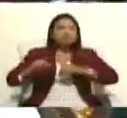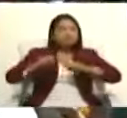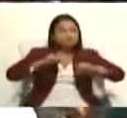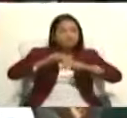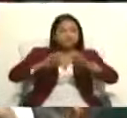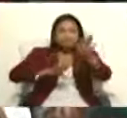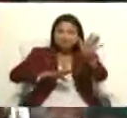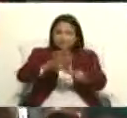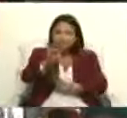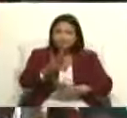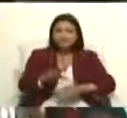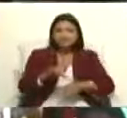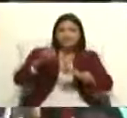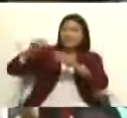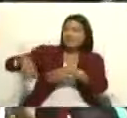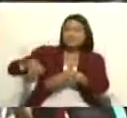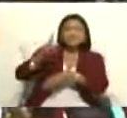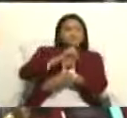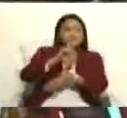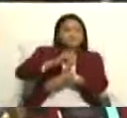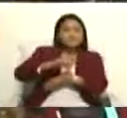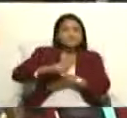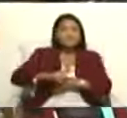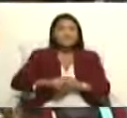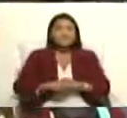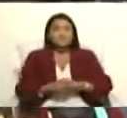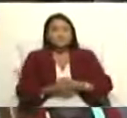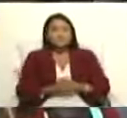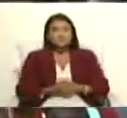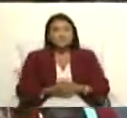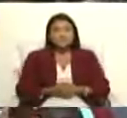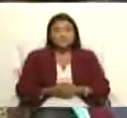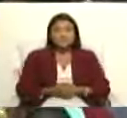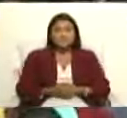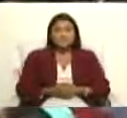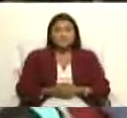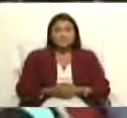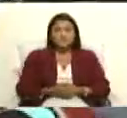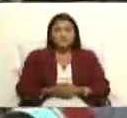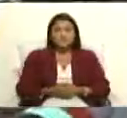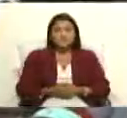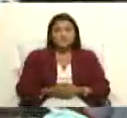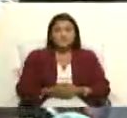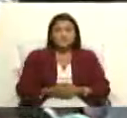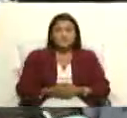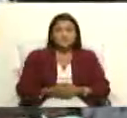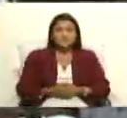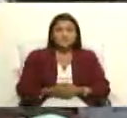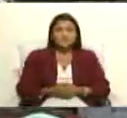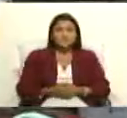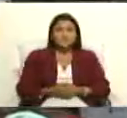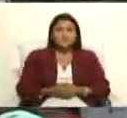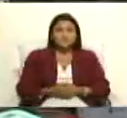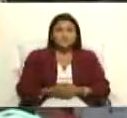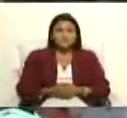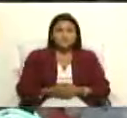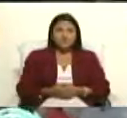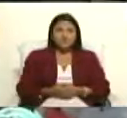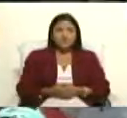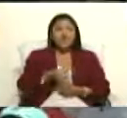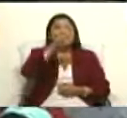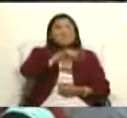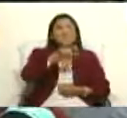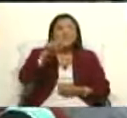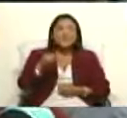rendir y ahora con un ingrediente adicional Mira la pasión por el béisbol creo que une a